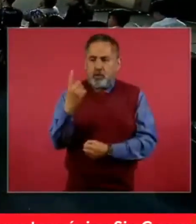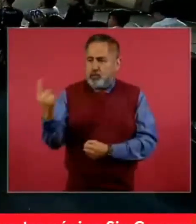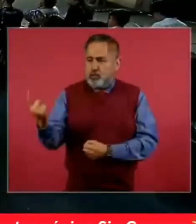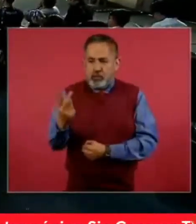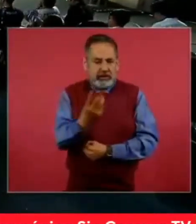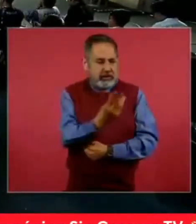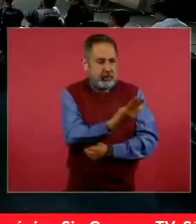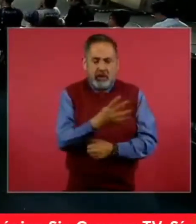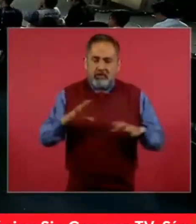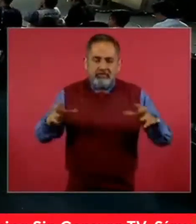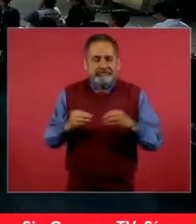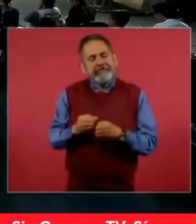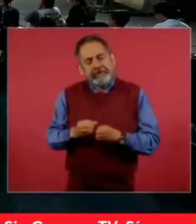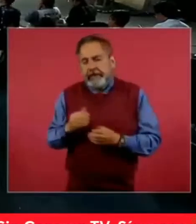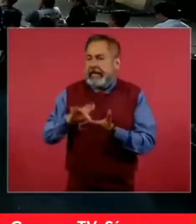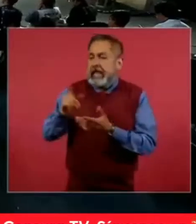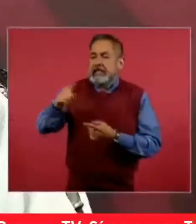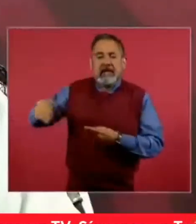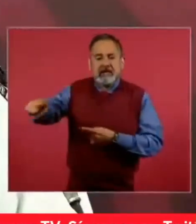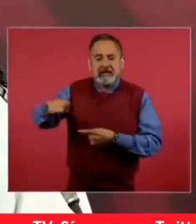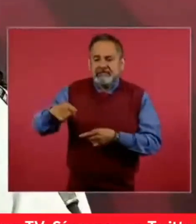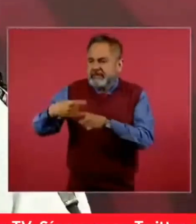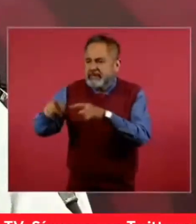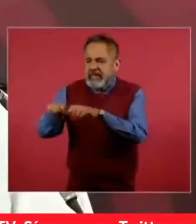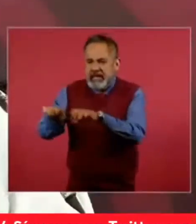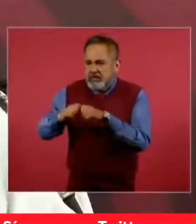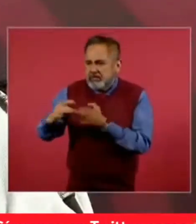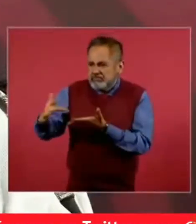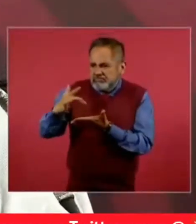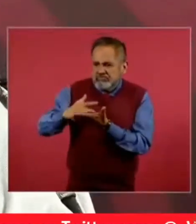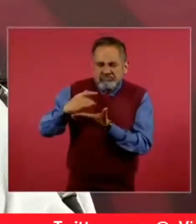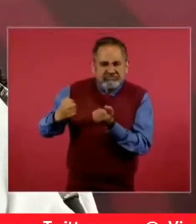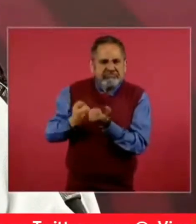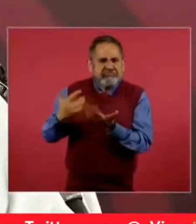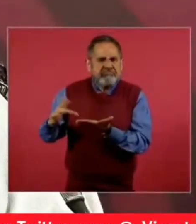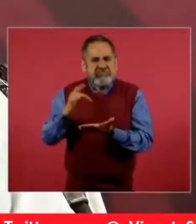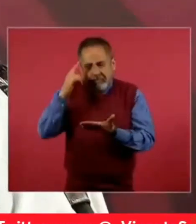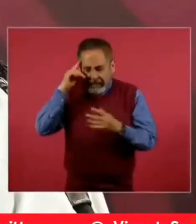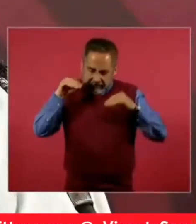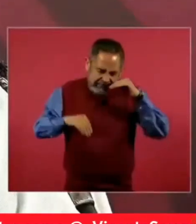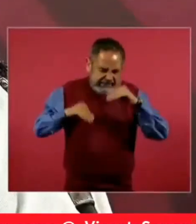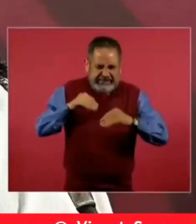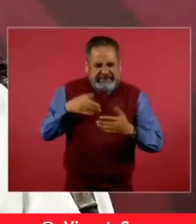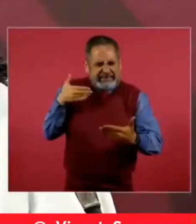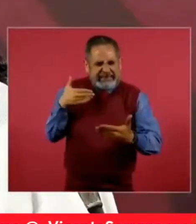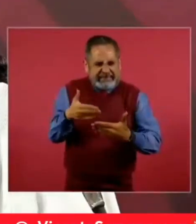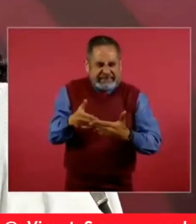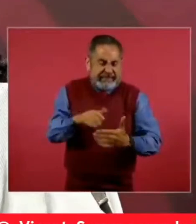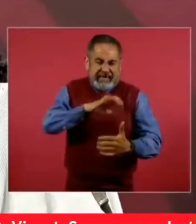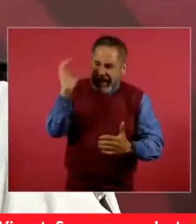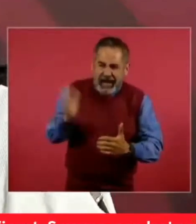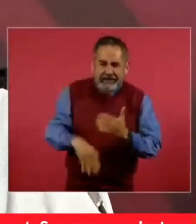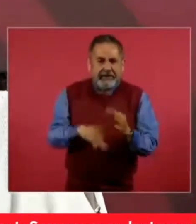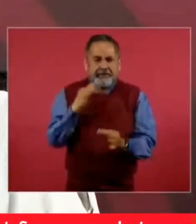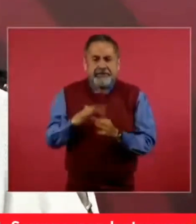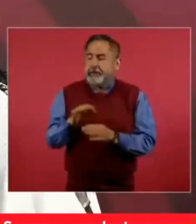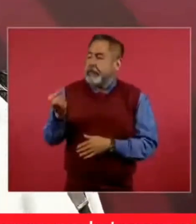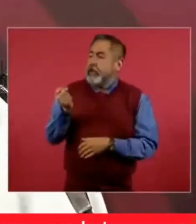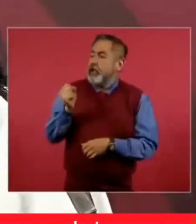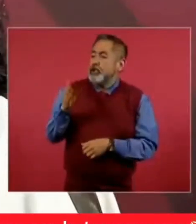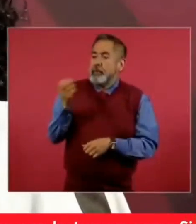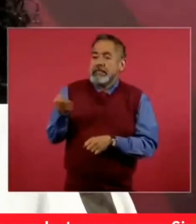el bosque cultural más grande del mundo, un ejemplo de respeto a la naturaleza, de acceso a la cultura y felicidad